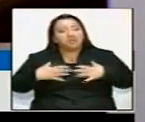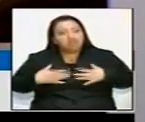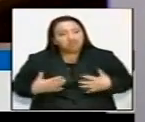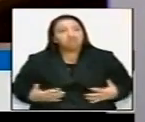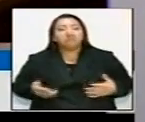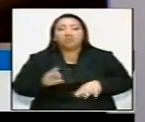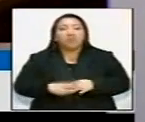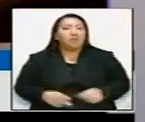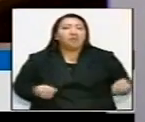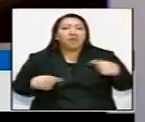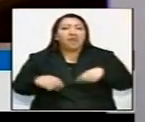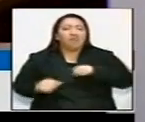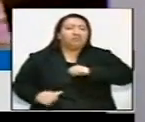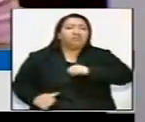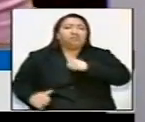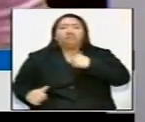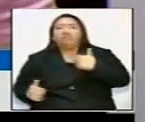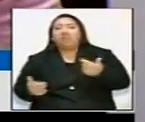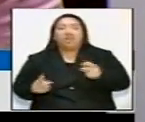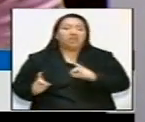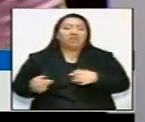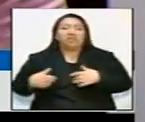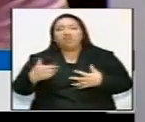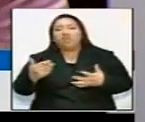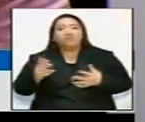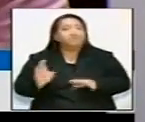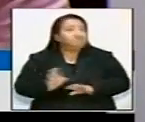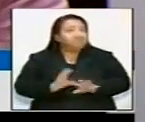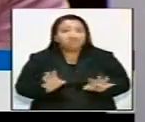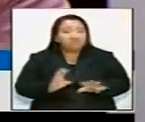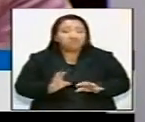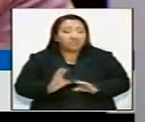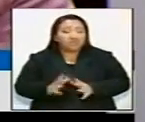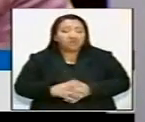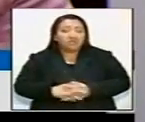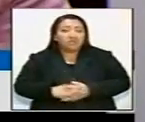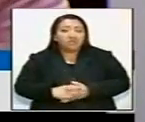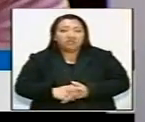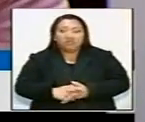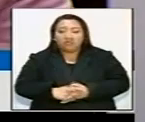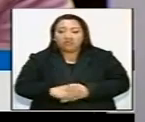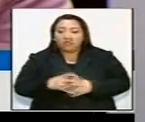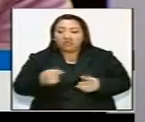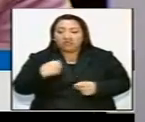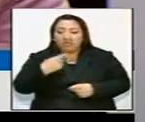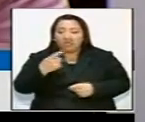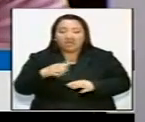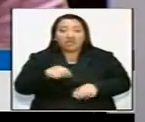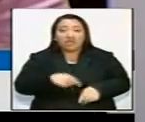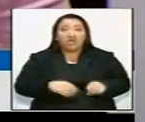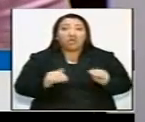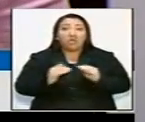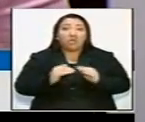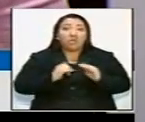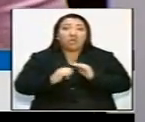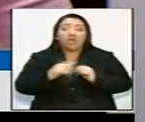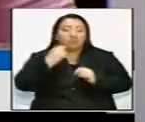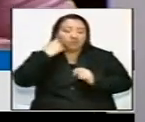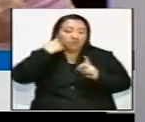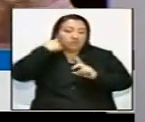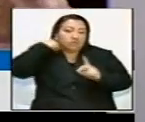no viene acá para decir eso es lo que hemos hecho en Australia y Perú, ustedes tienen que hacerlo también,